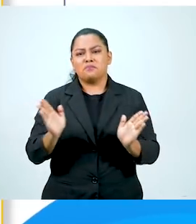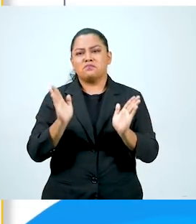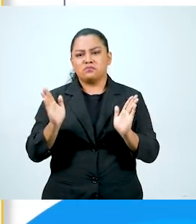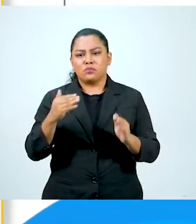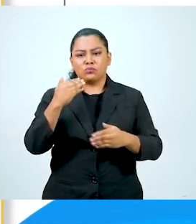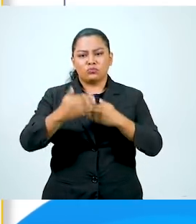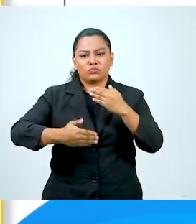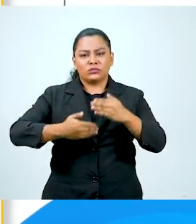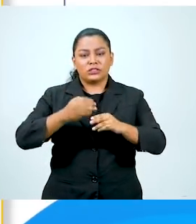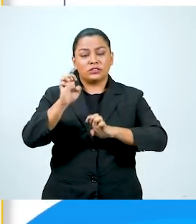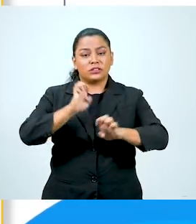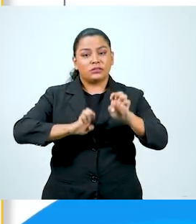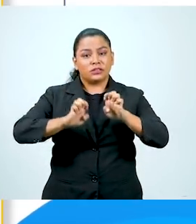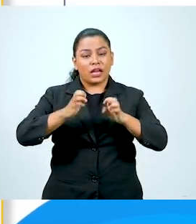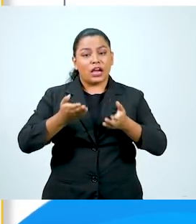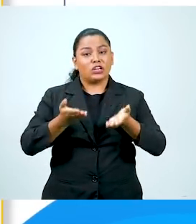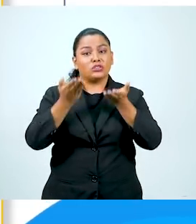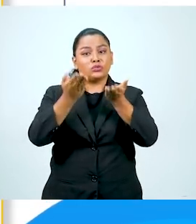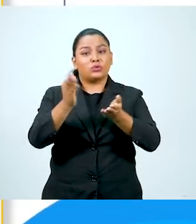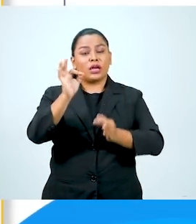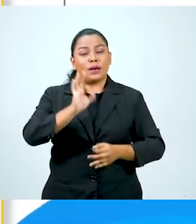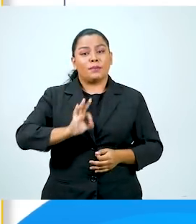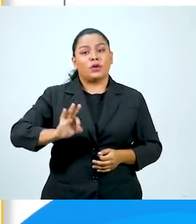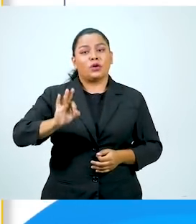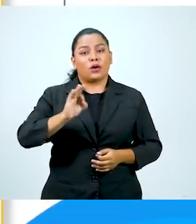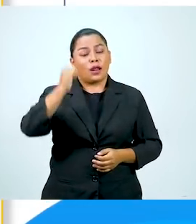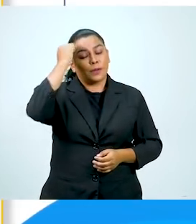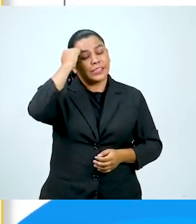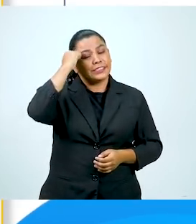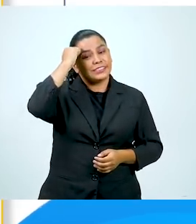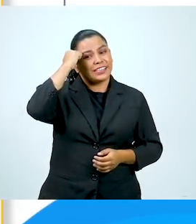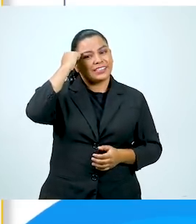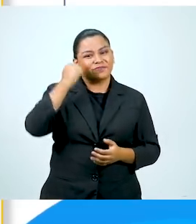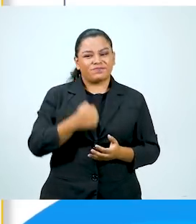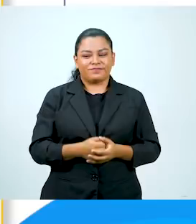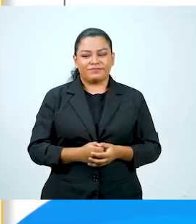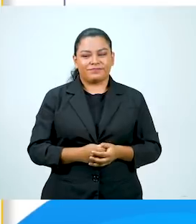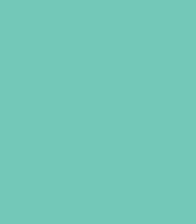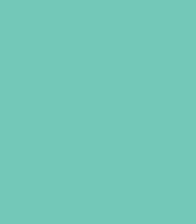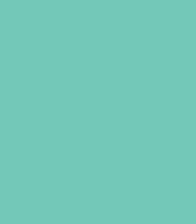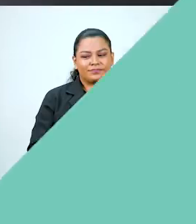de evaluación que ayude a la mejora de los aprendizajes.